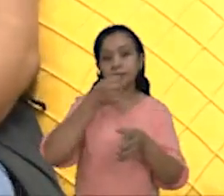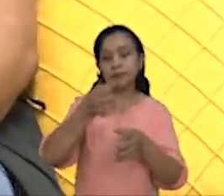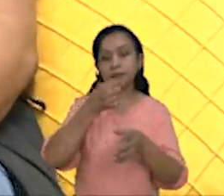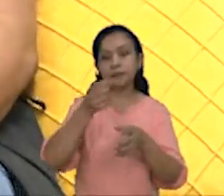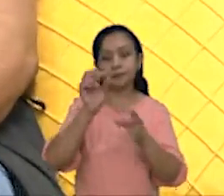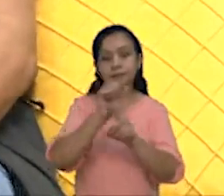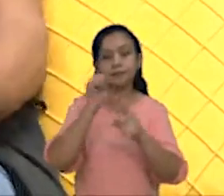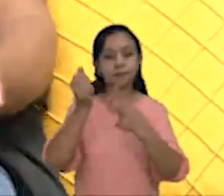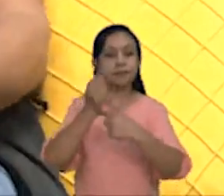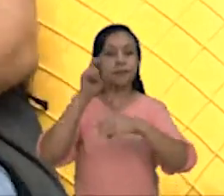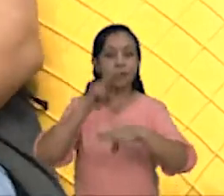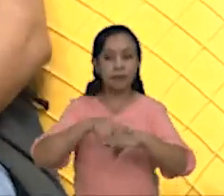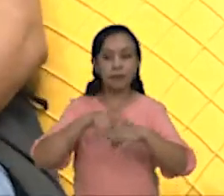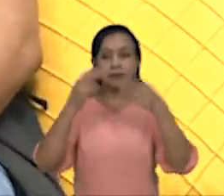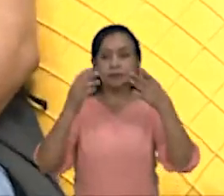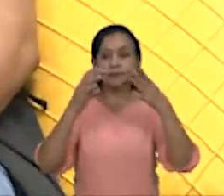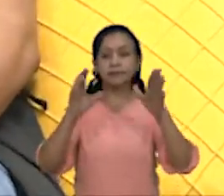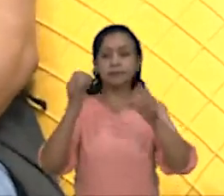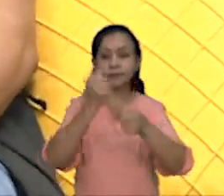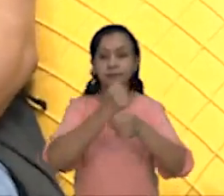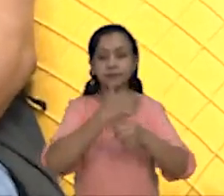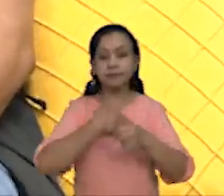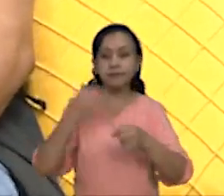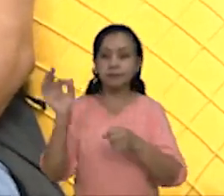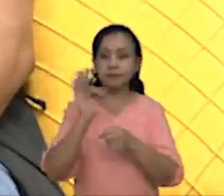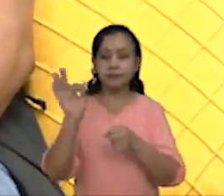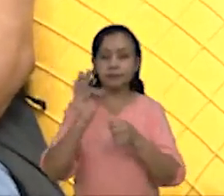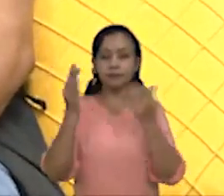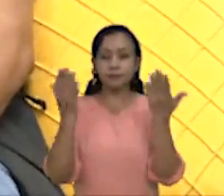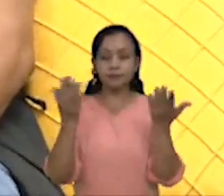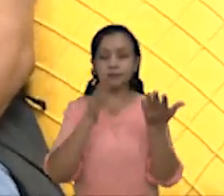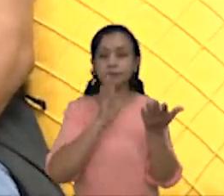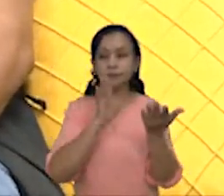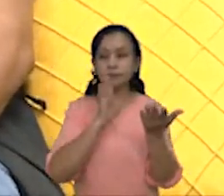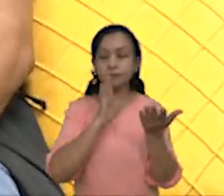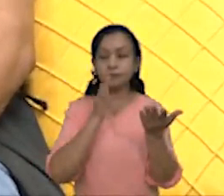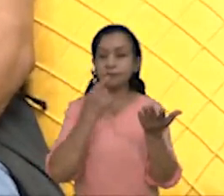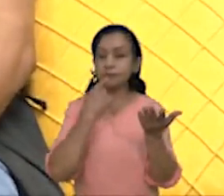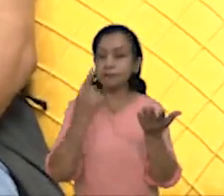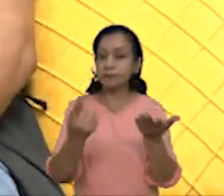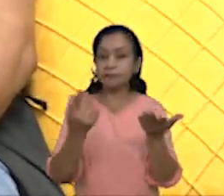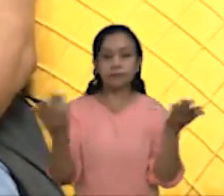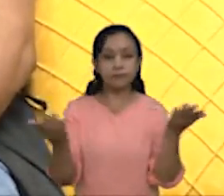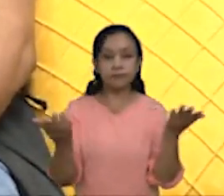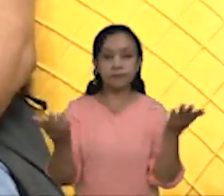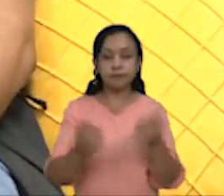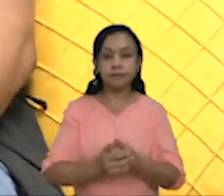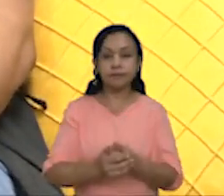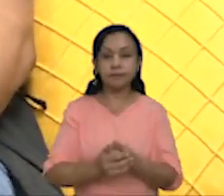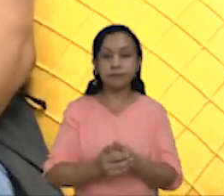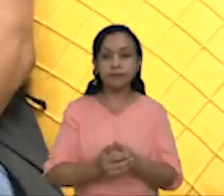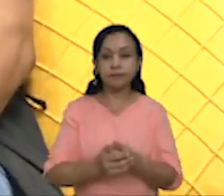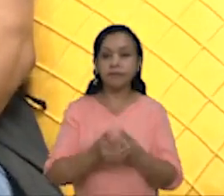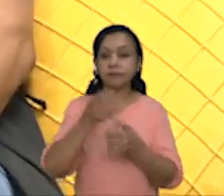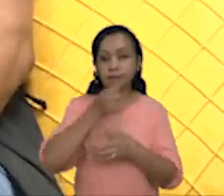tiene la Asamblea Nacional, para que las cosas funcionen de mejor manera, pues, en la cobertura que nosotros hacemos. Además, destacar de que dentro de los